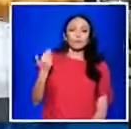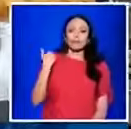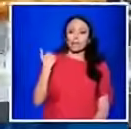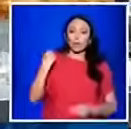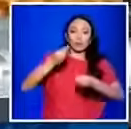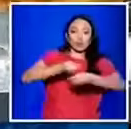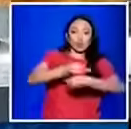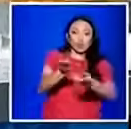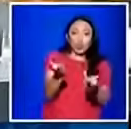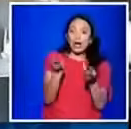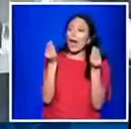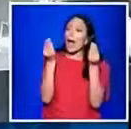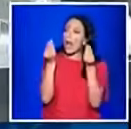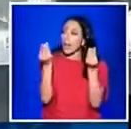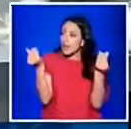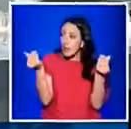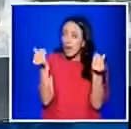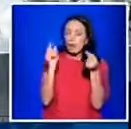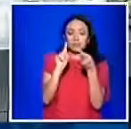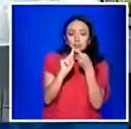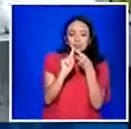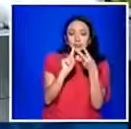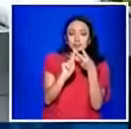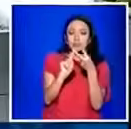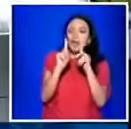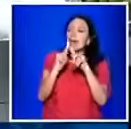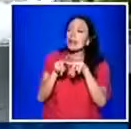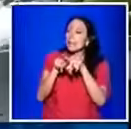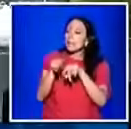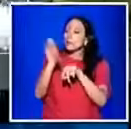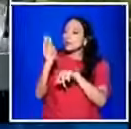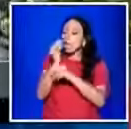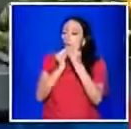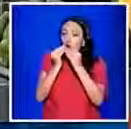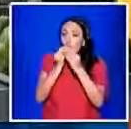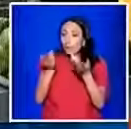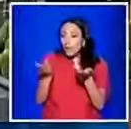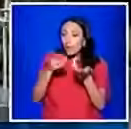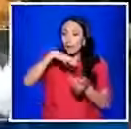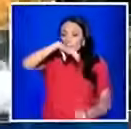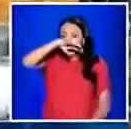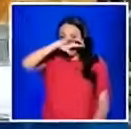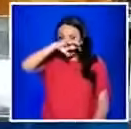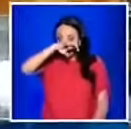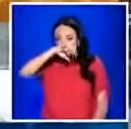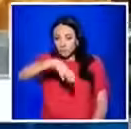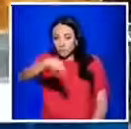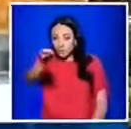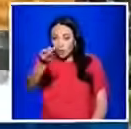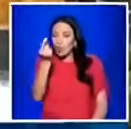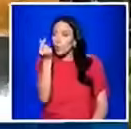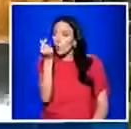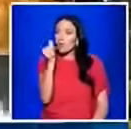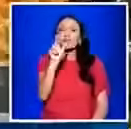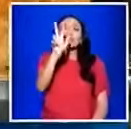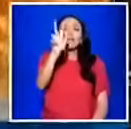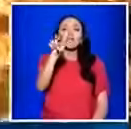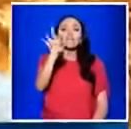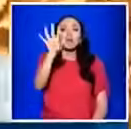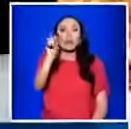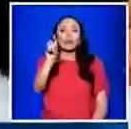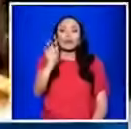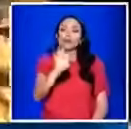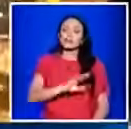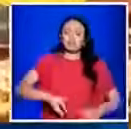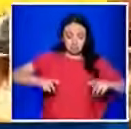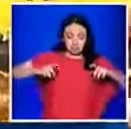variedad, tenemos calidad. Depende de lo que deseen comer, ¿no? Obviamente el hornadito por acá nos cuesta desde 3.50, pero